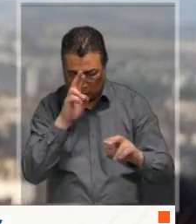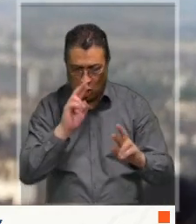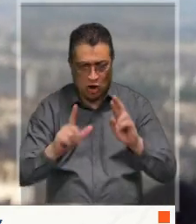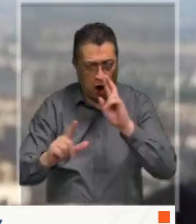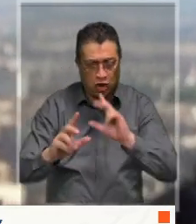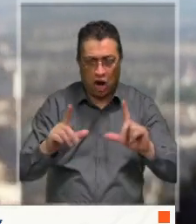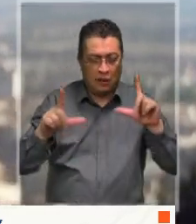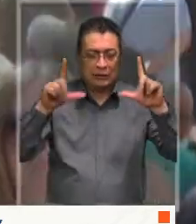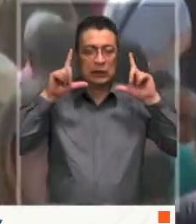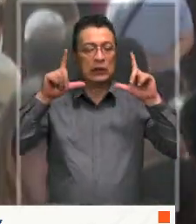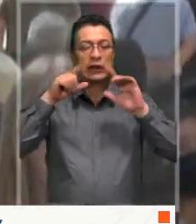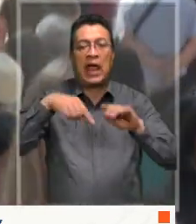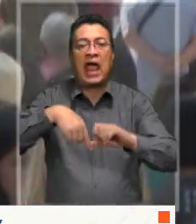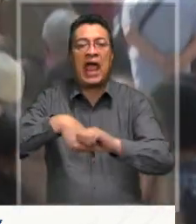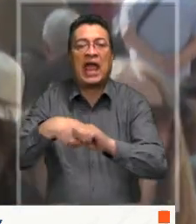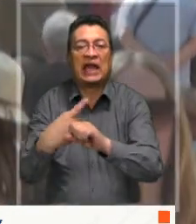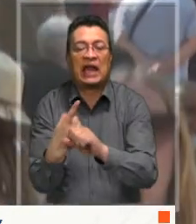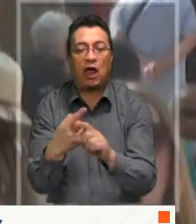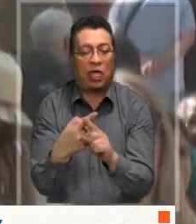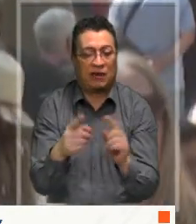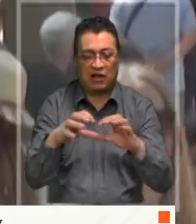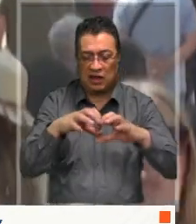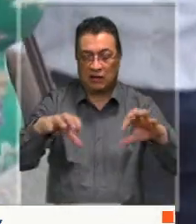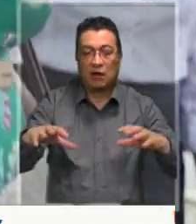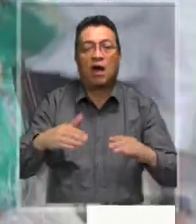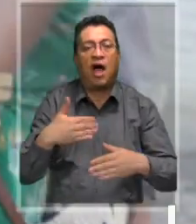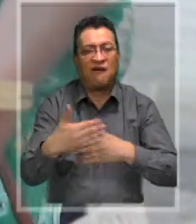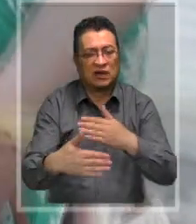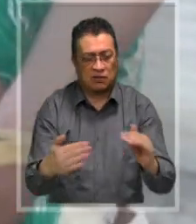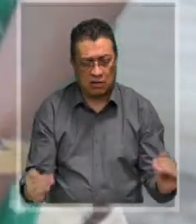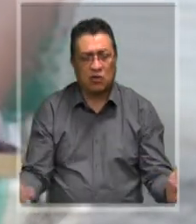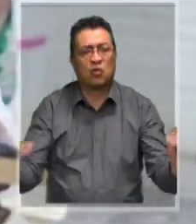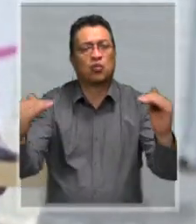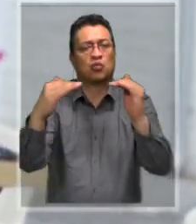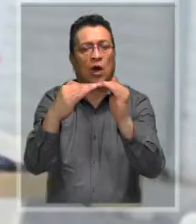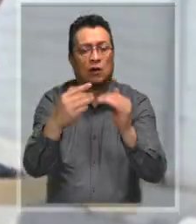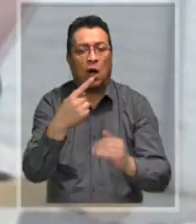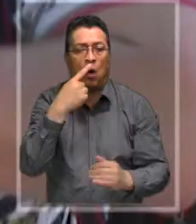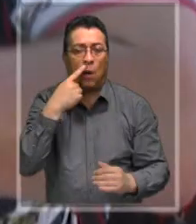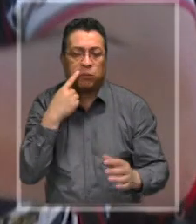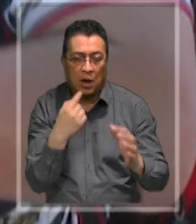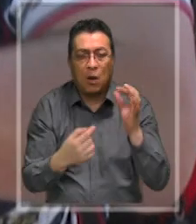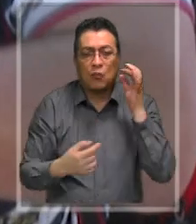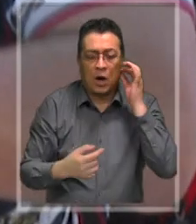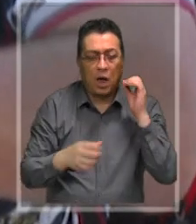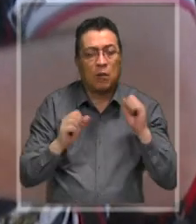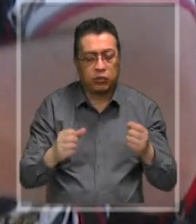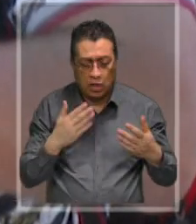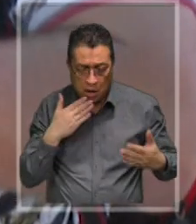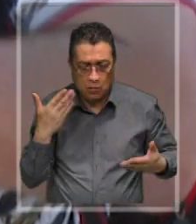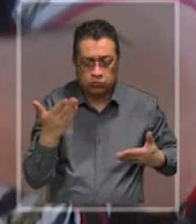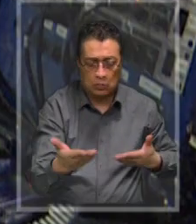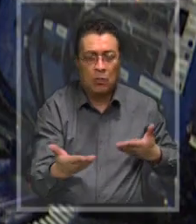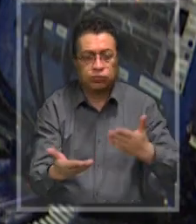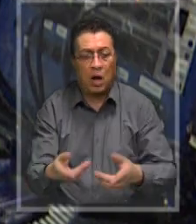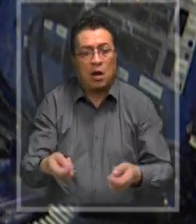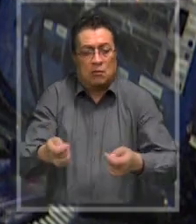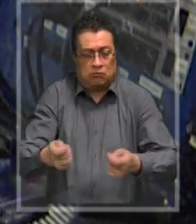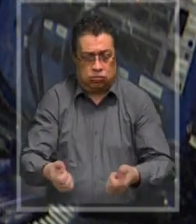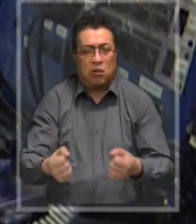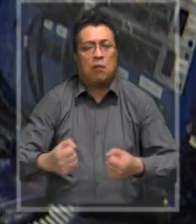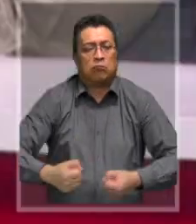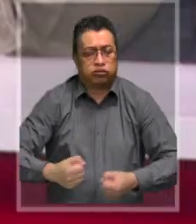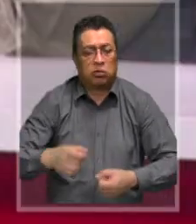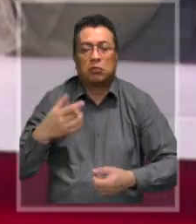estereotipos de género para avanzar en una sociedad más equitativa en la que hombres y mujeres puedan aportar sus capacidades sin